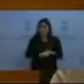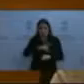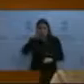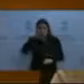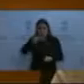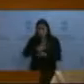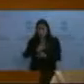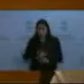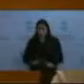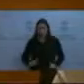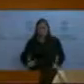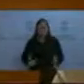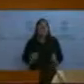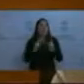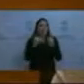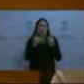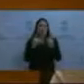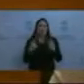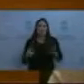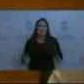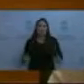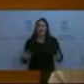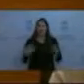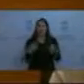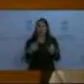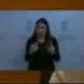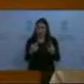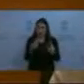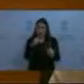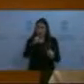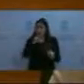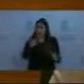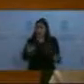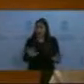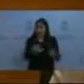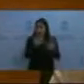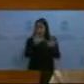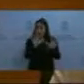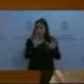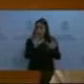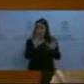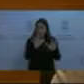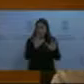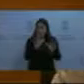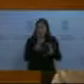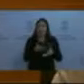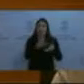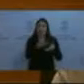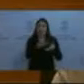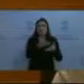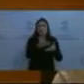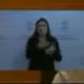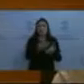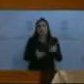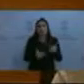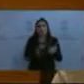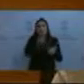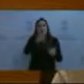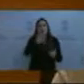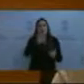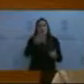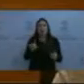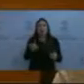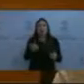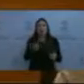aplicase el primer recorte anulando en 2010 la retroactividad de las ayudas y negase en 2011 la incorporación al